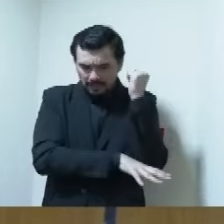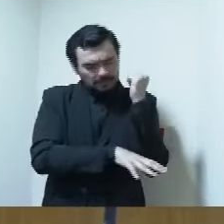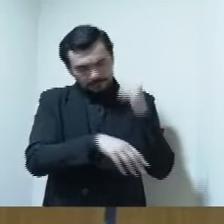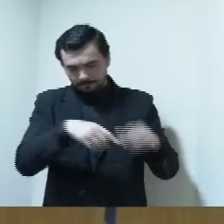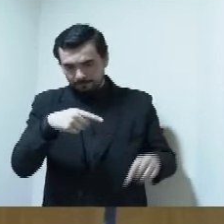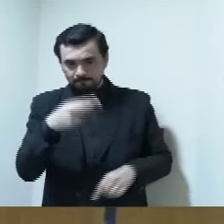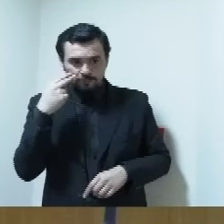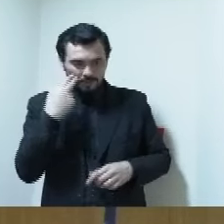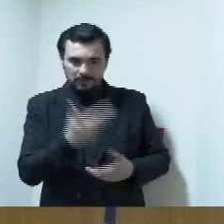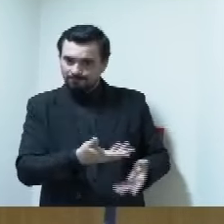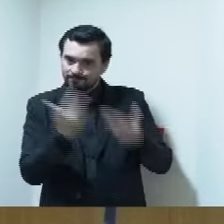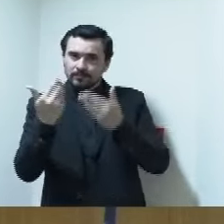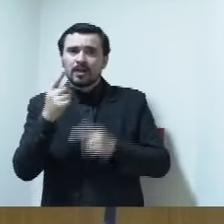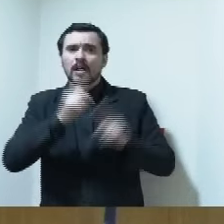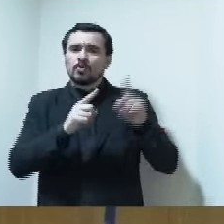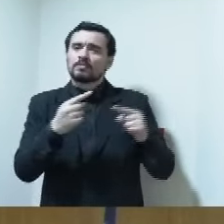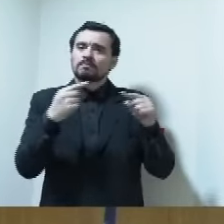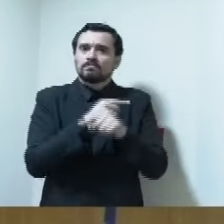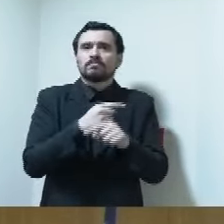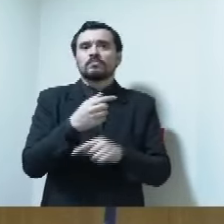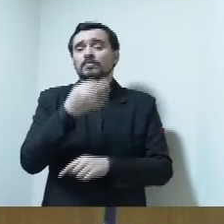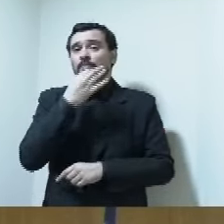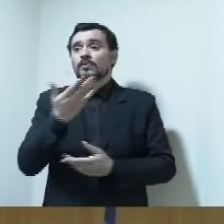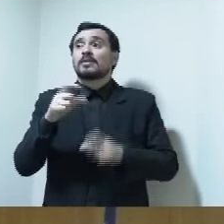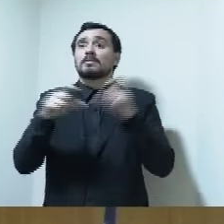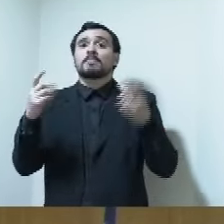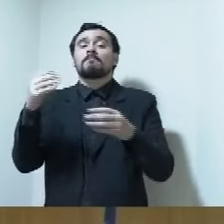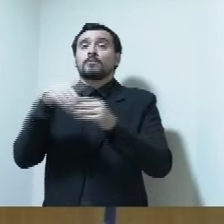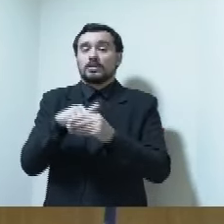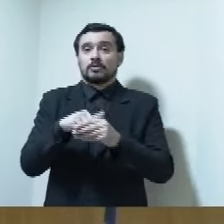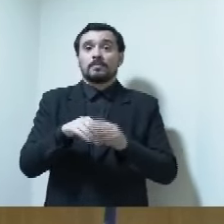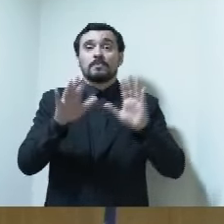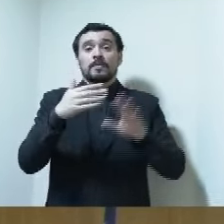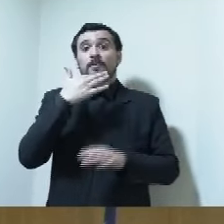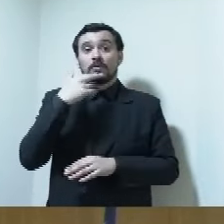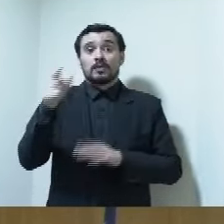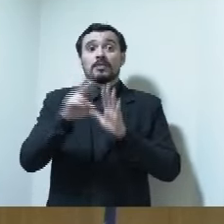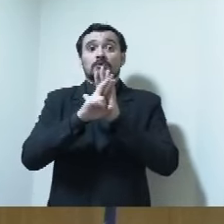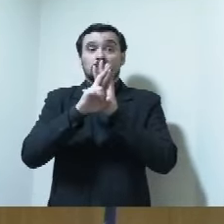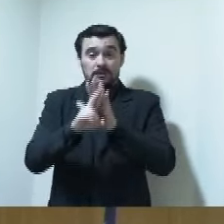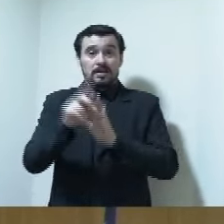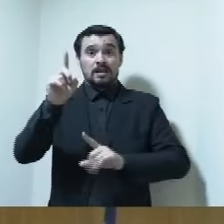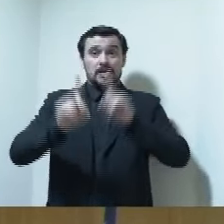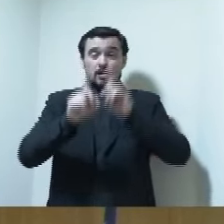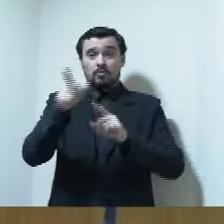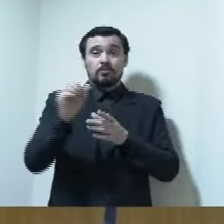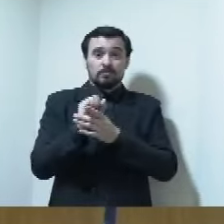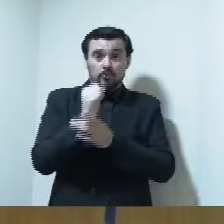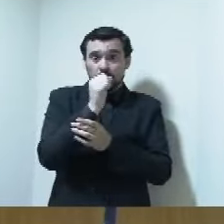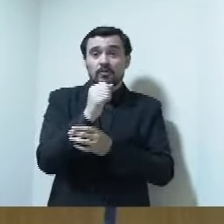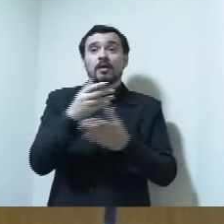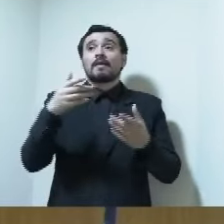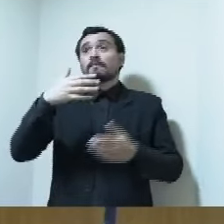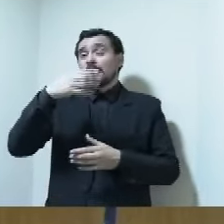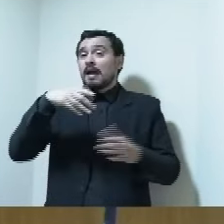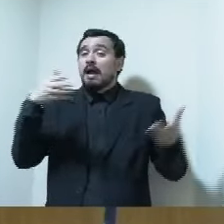ello genere reacciones adversas o me cuesten mi capital político? Si bien los resultados de alguno de estos esfuerzos no serán